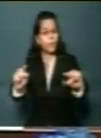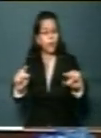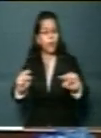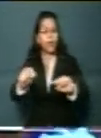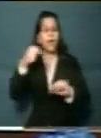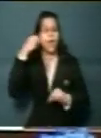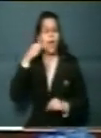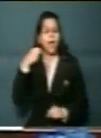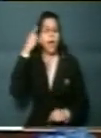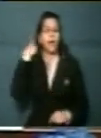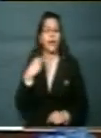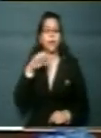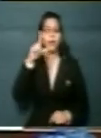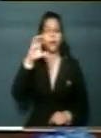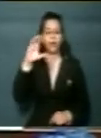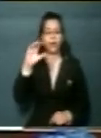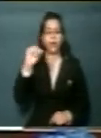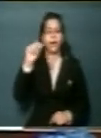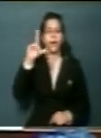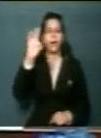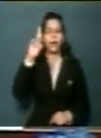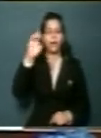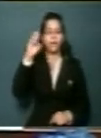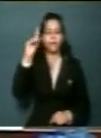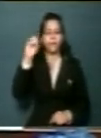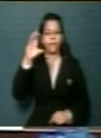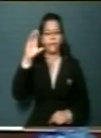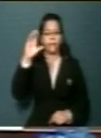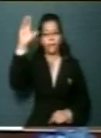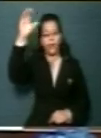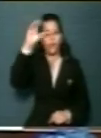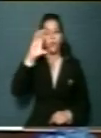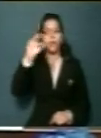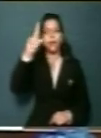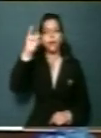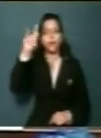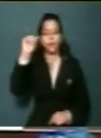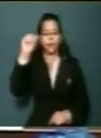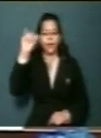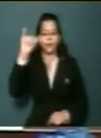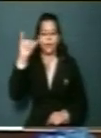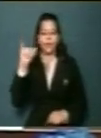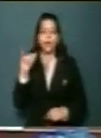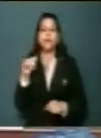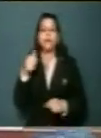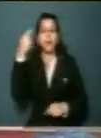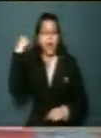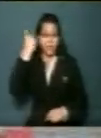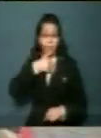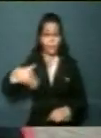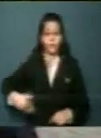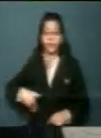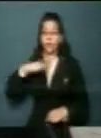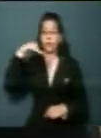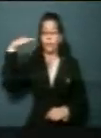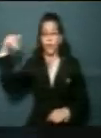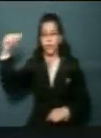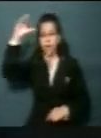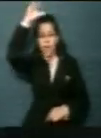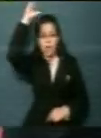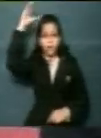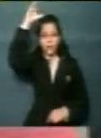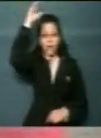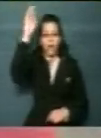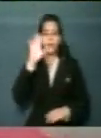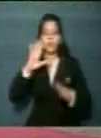licenciado Alfredo Cristiani, expresidente de la República y bajo cuyo gobierno